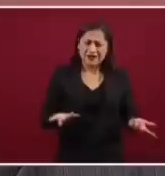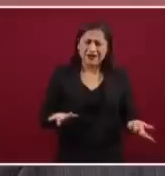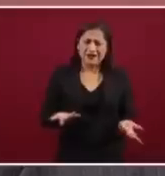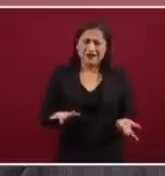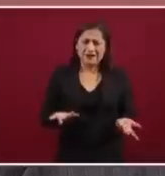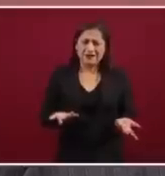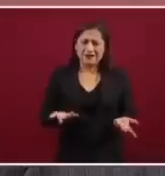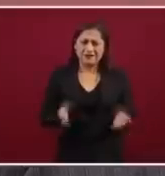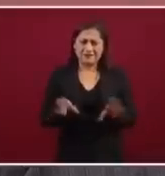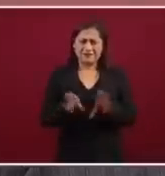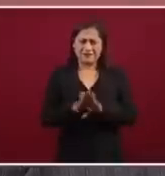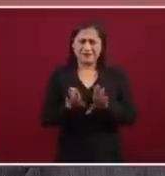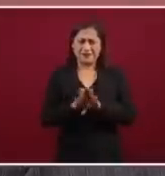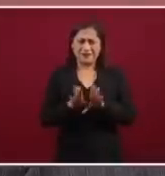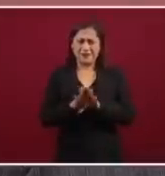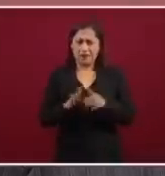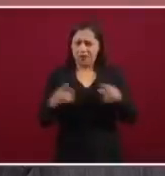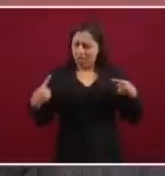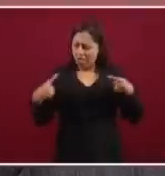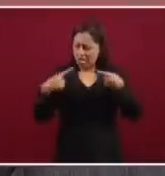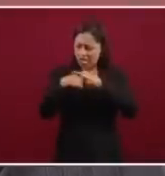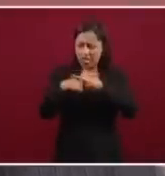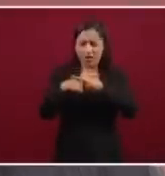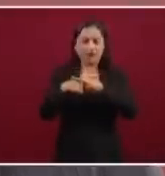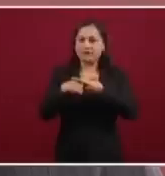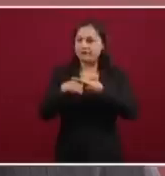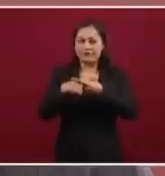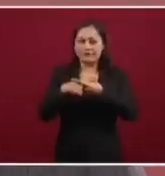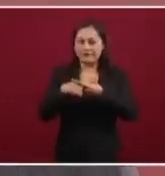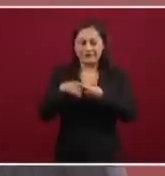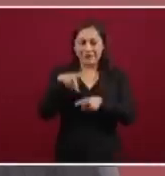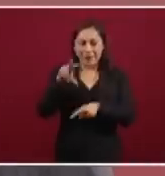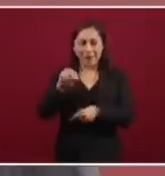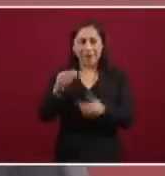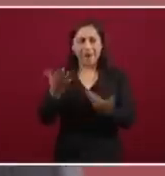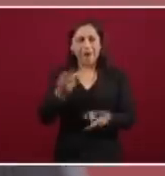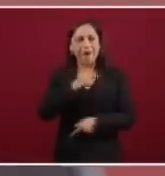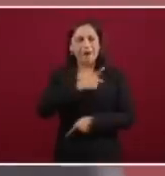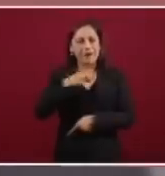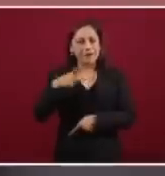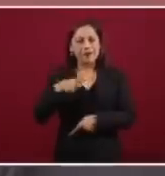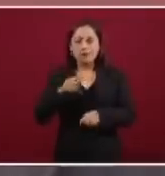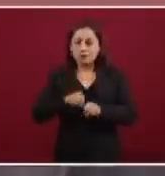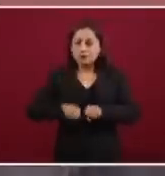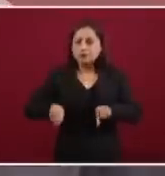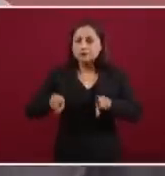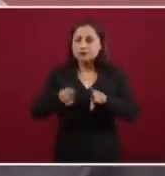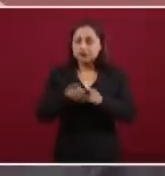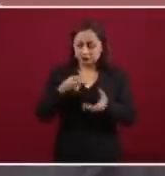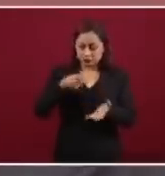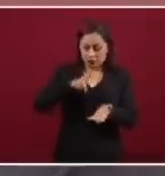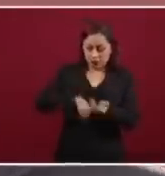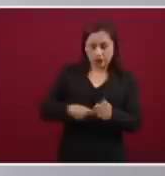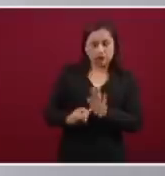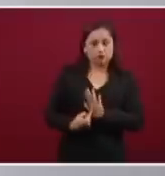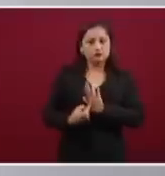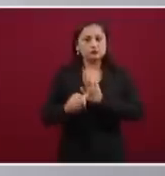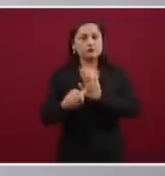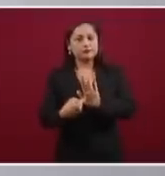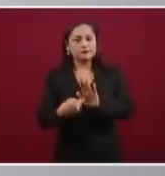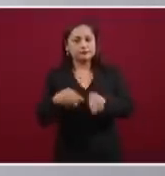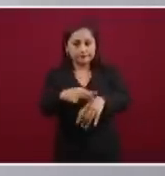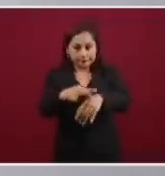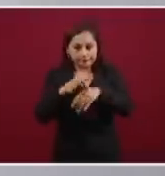y amarnos unos con